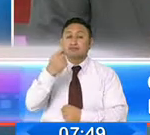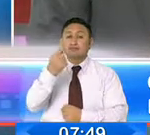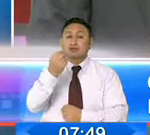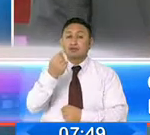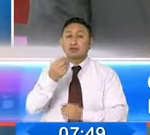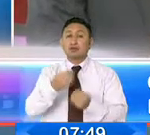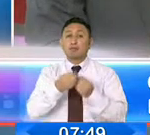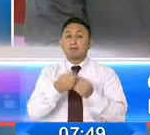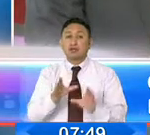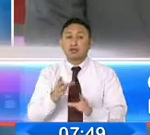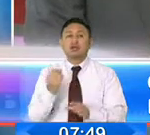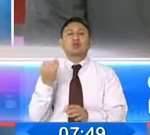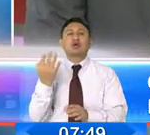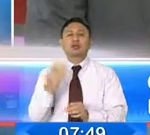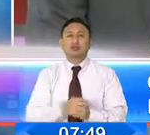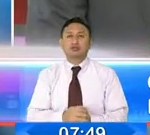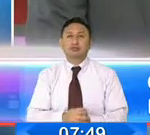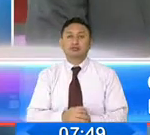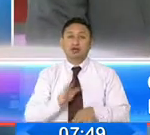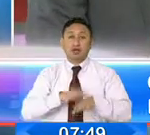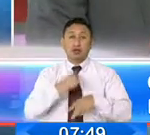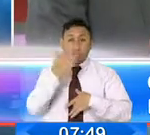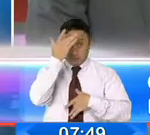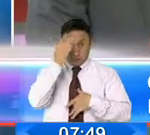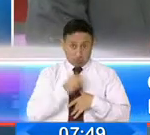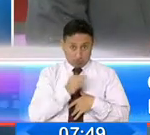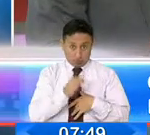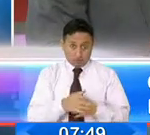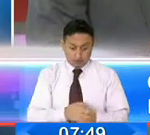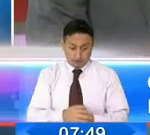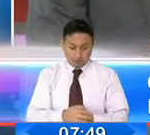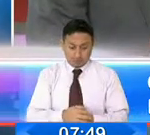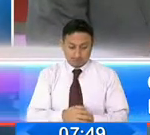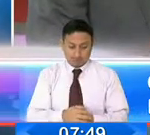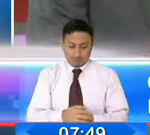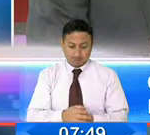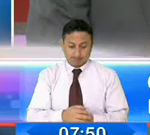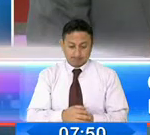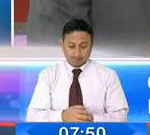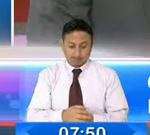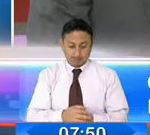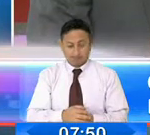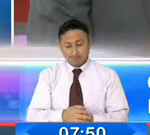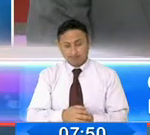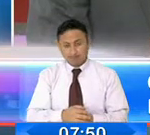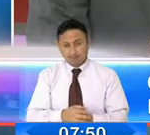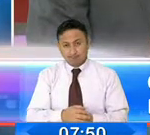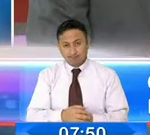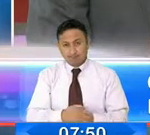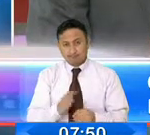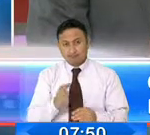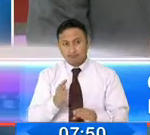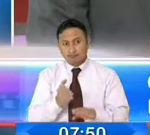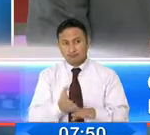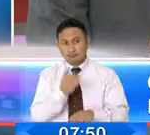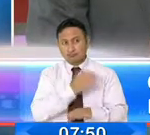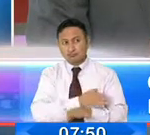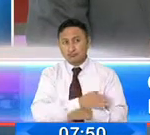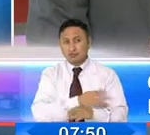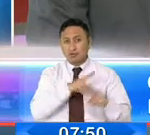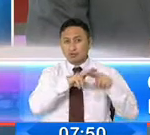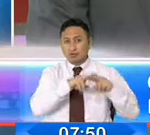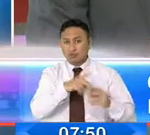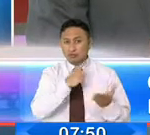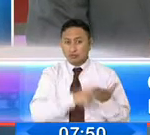población pasamos lamentablemente en nuestras últimas mediciones los 16